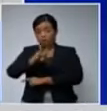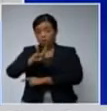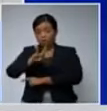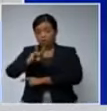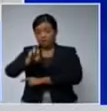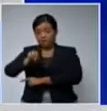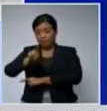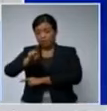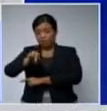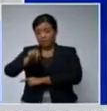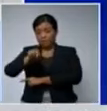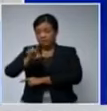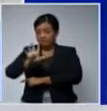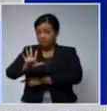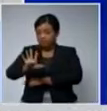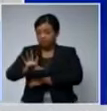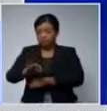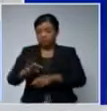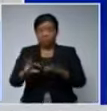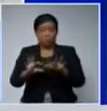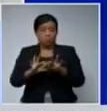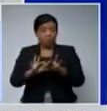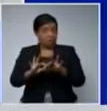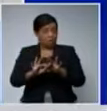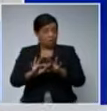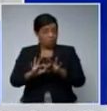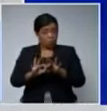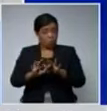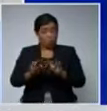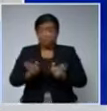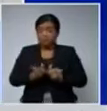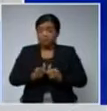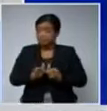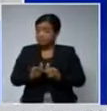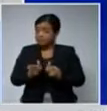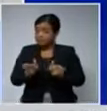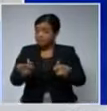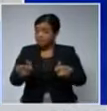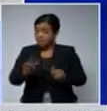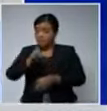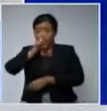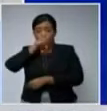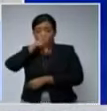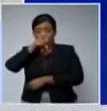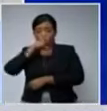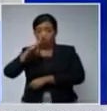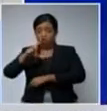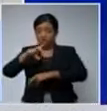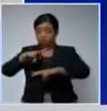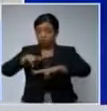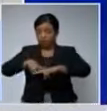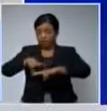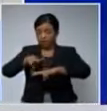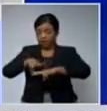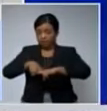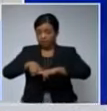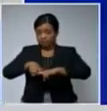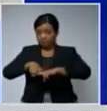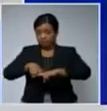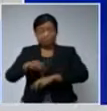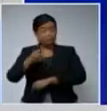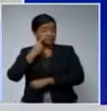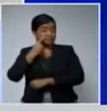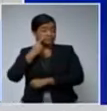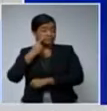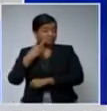420,5. Guanabacoa, San Miguel del Padrón, Cotorro, Centro Habana. Fíjense que en